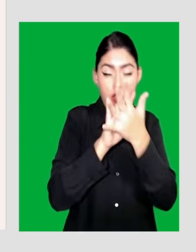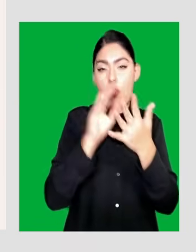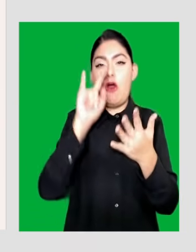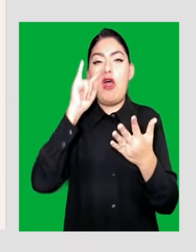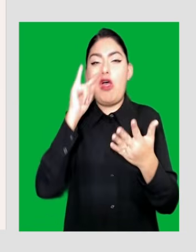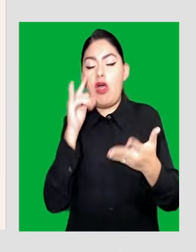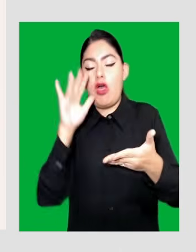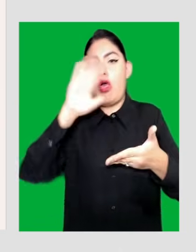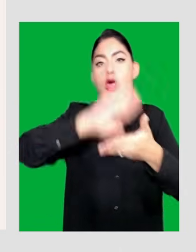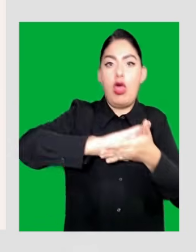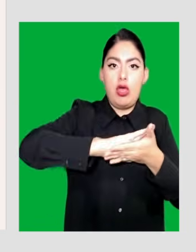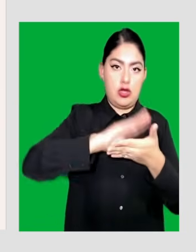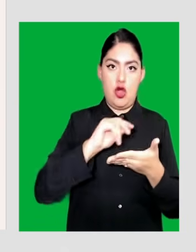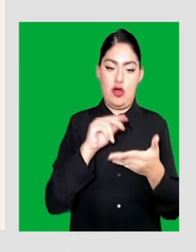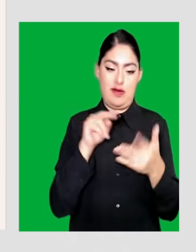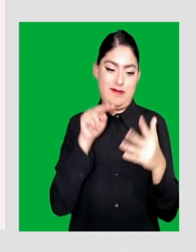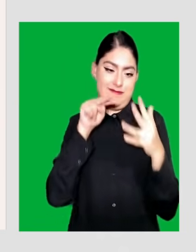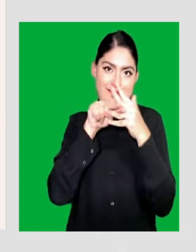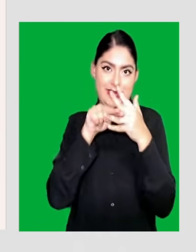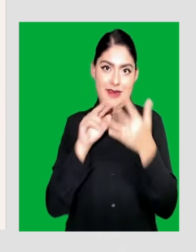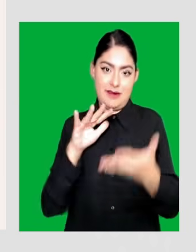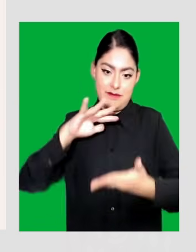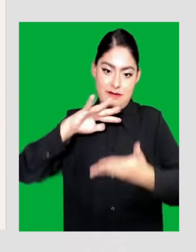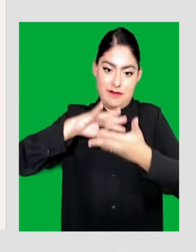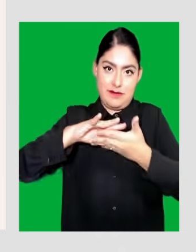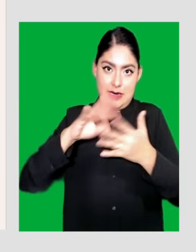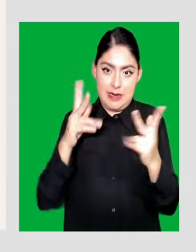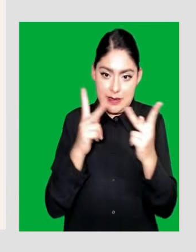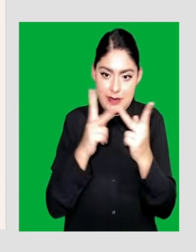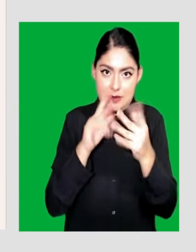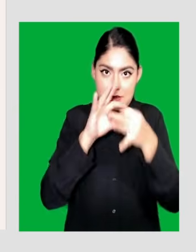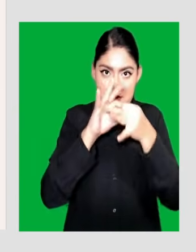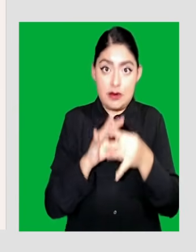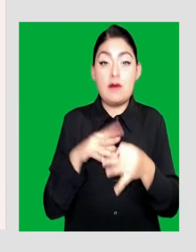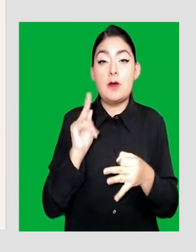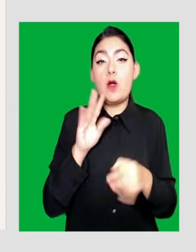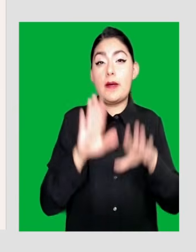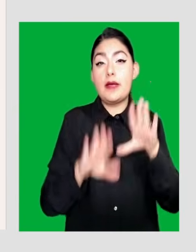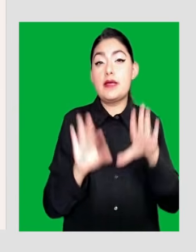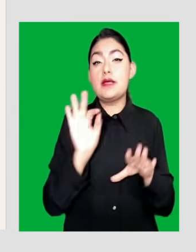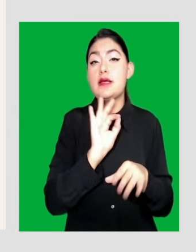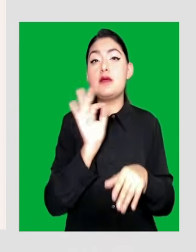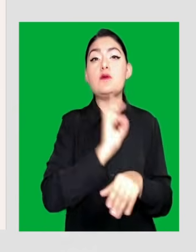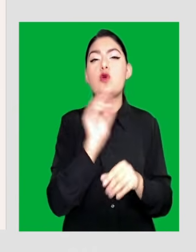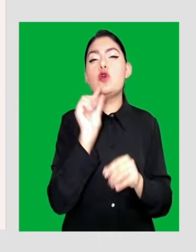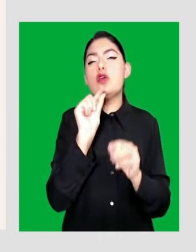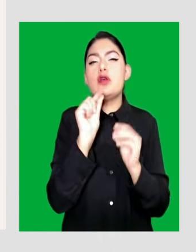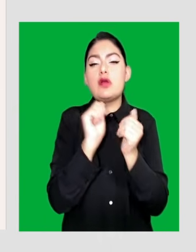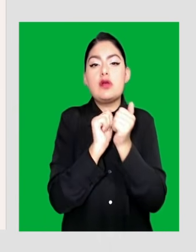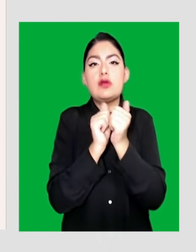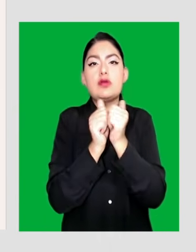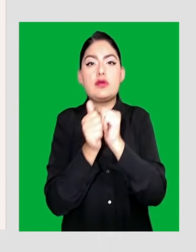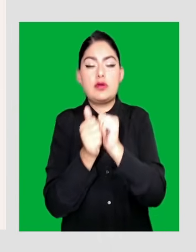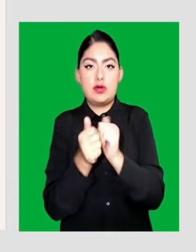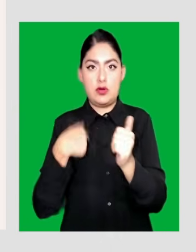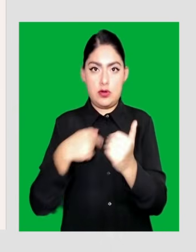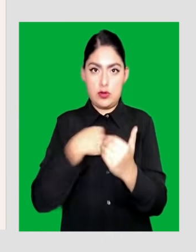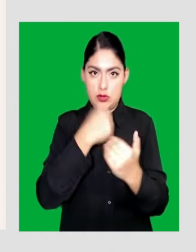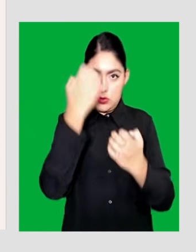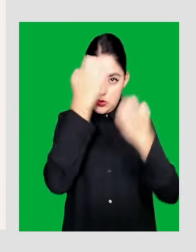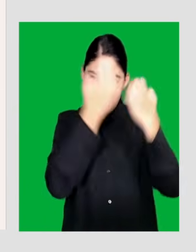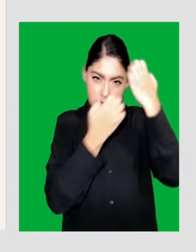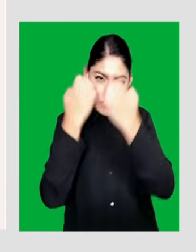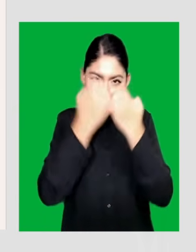mapa. Las capas vectoriales que contienen detalles más específicos van encima. Esto permite ver y analizar